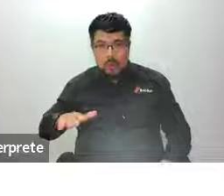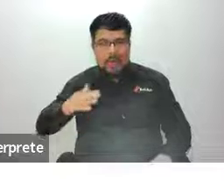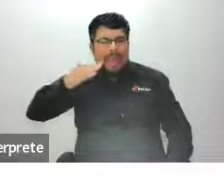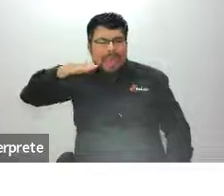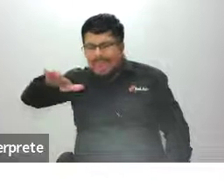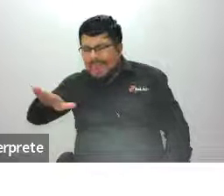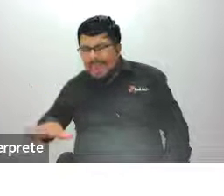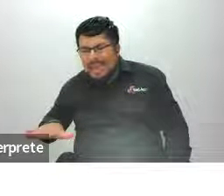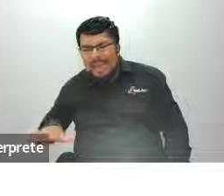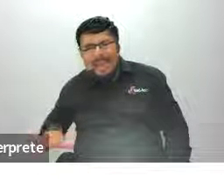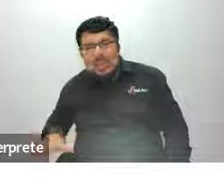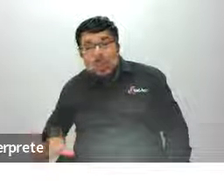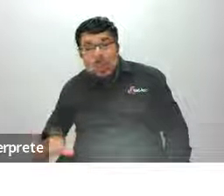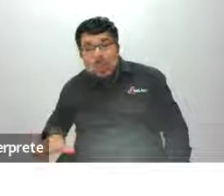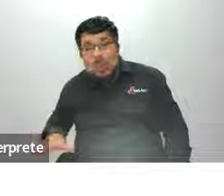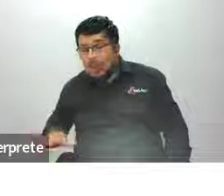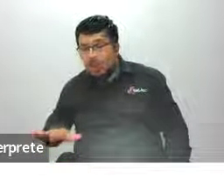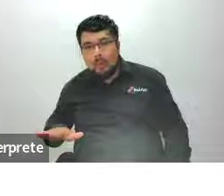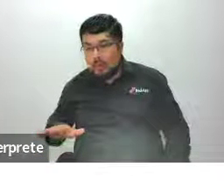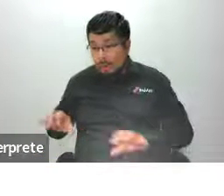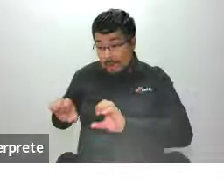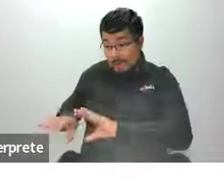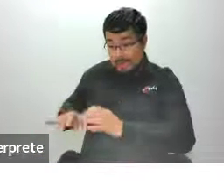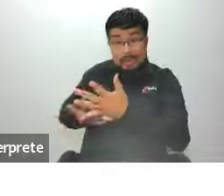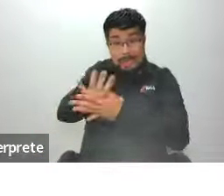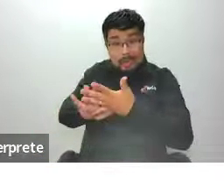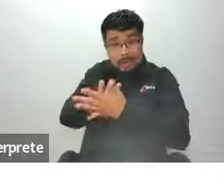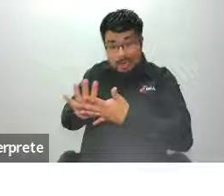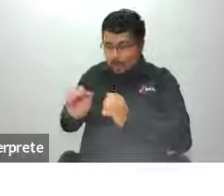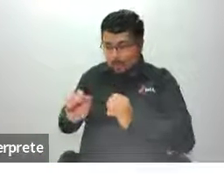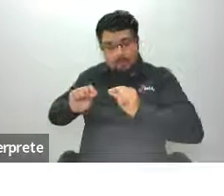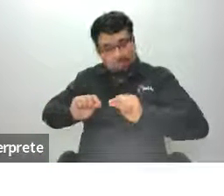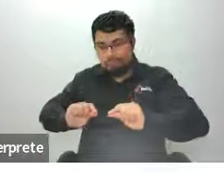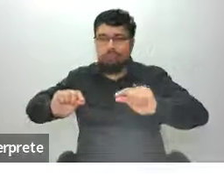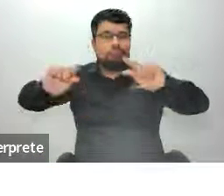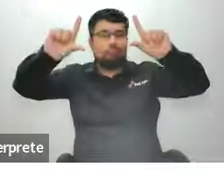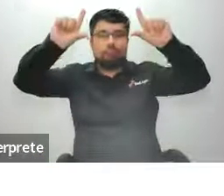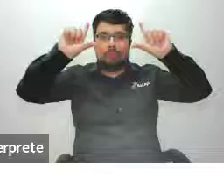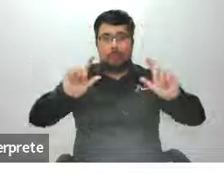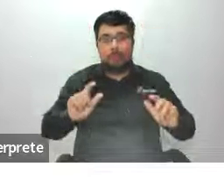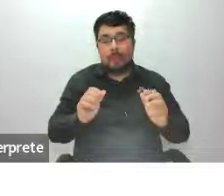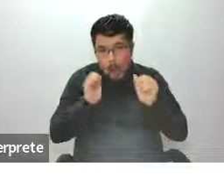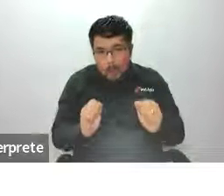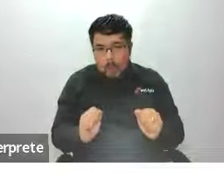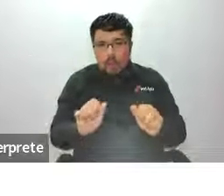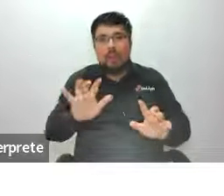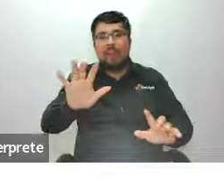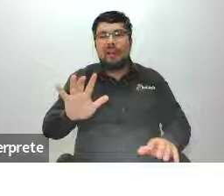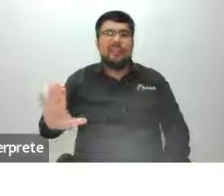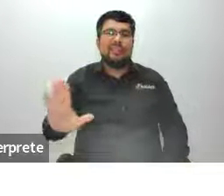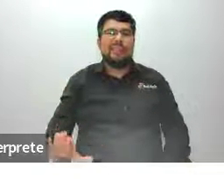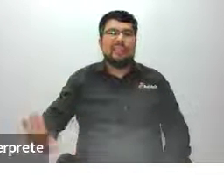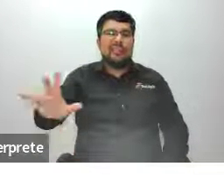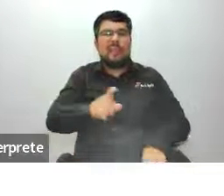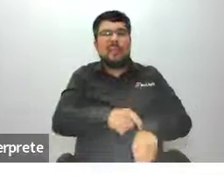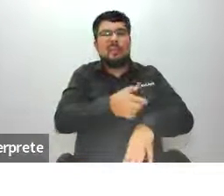lengua de señas tardíamente, se puede, ¿listo? Por lo tanto, no hay que dejar pasar más el tiempo. Primero